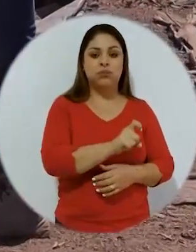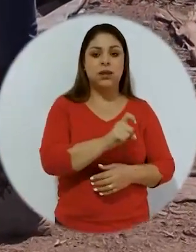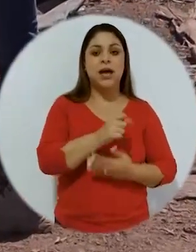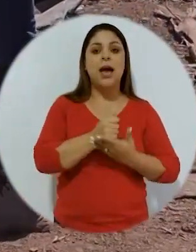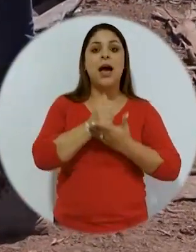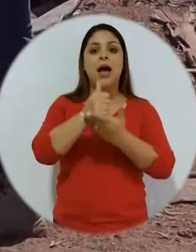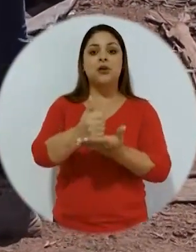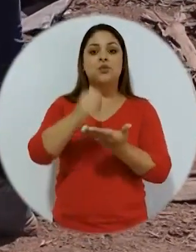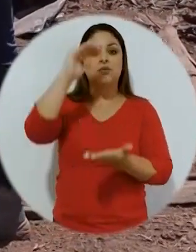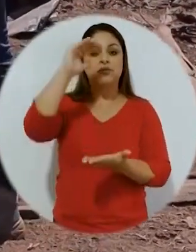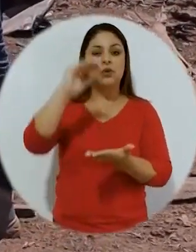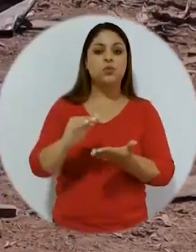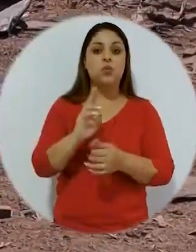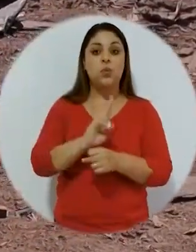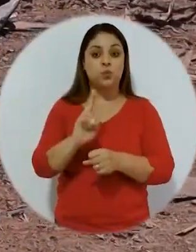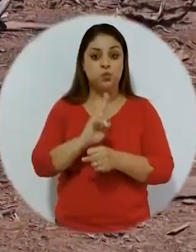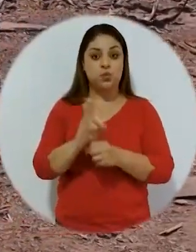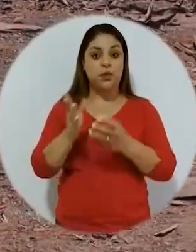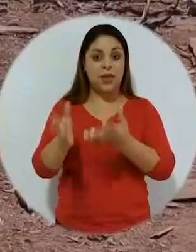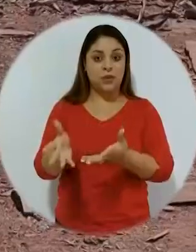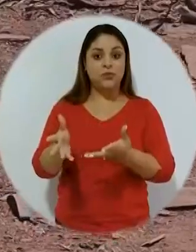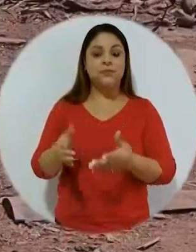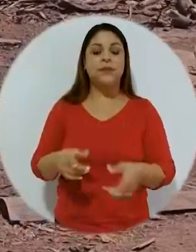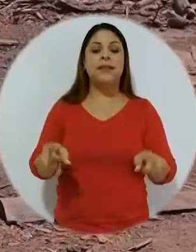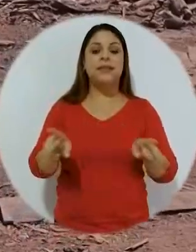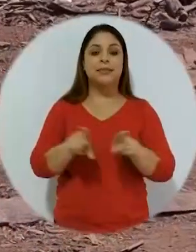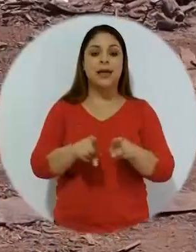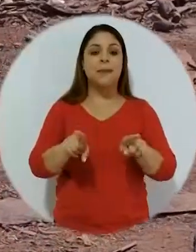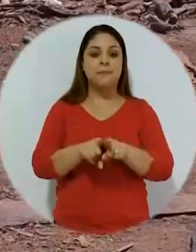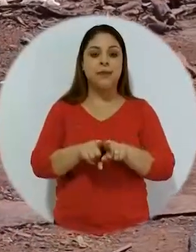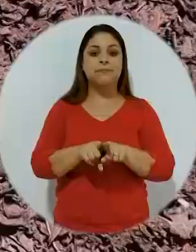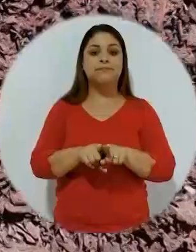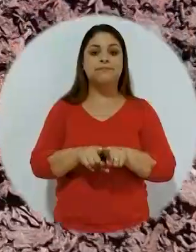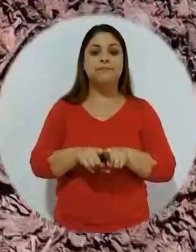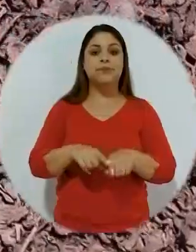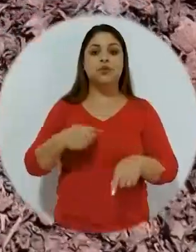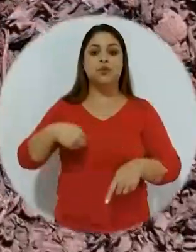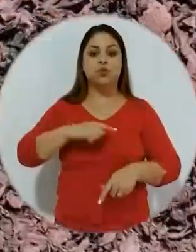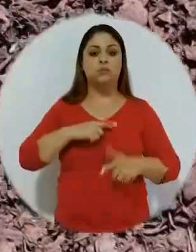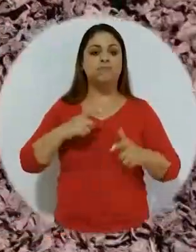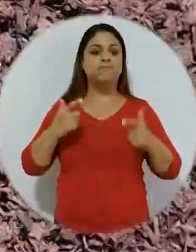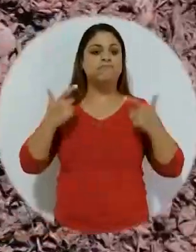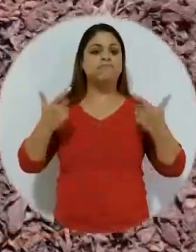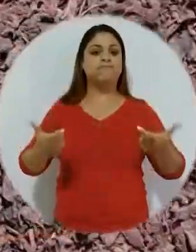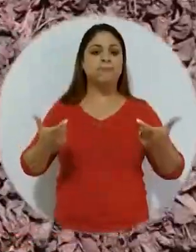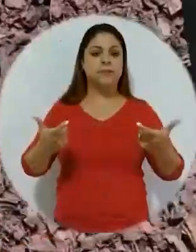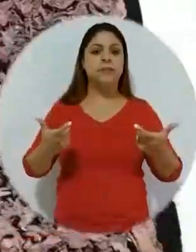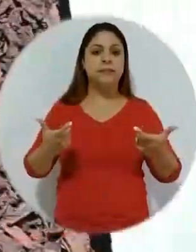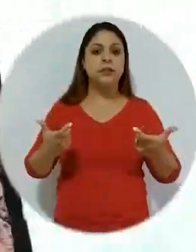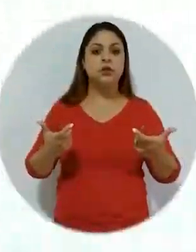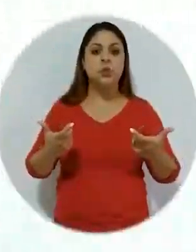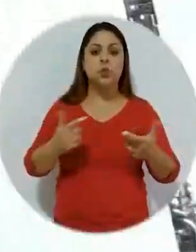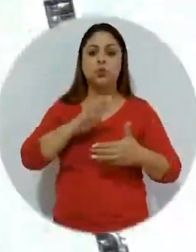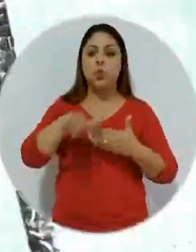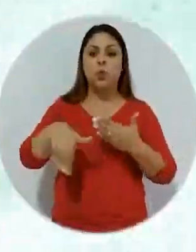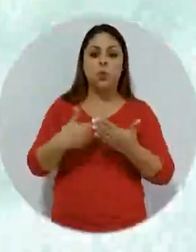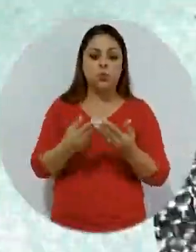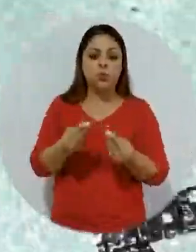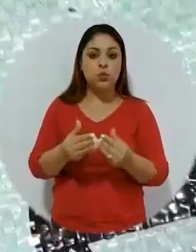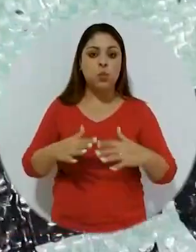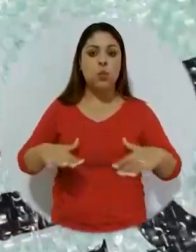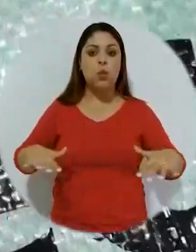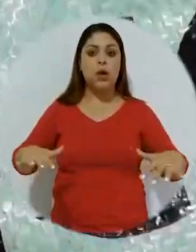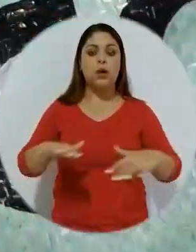el uso de fertilizantes nitrogenados en el momento también que estamos enriqueciendo la materia orgánica del suelo y mejorando